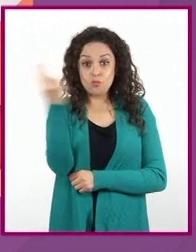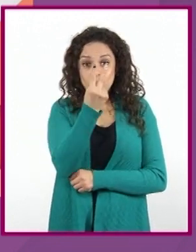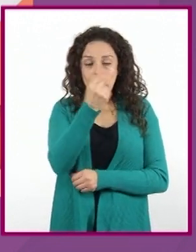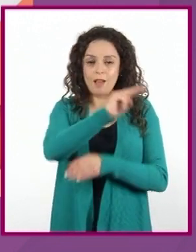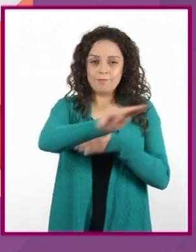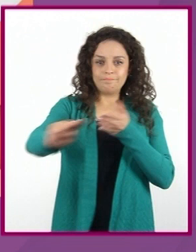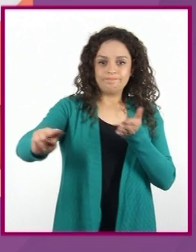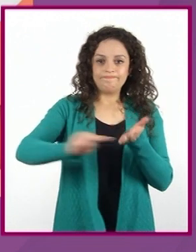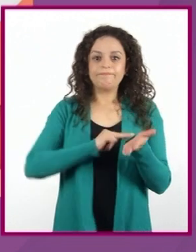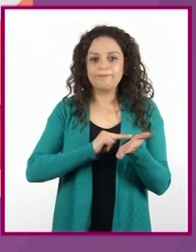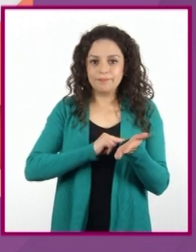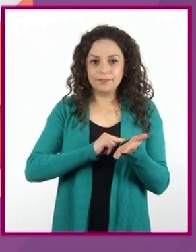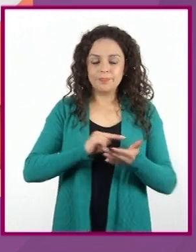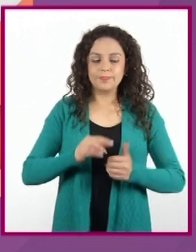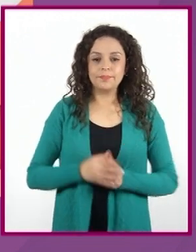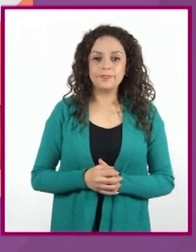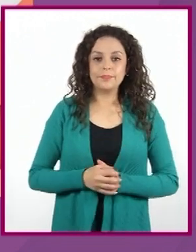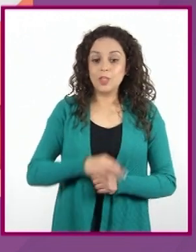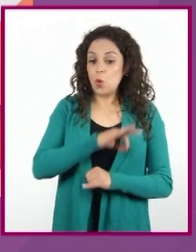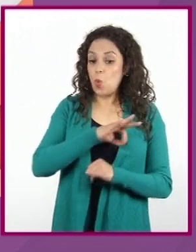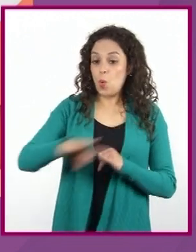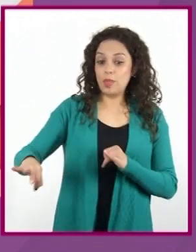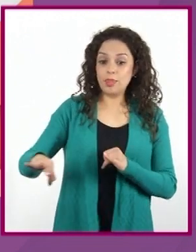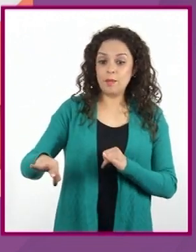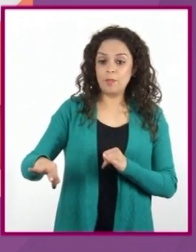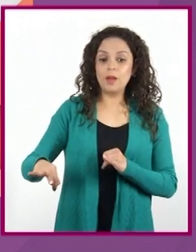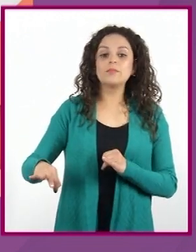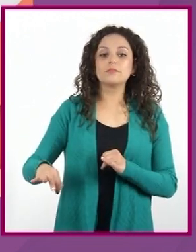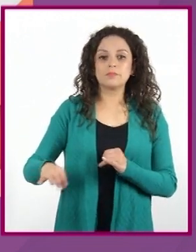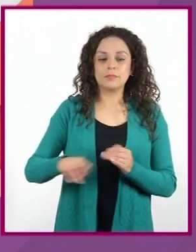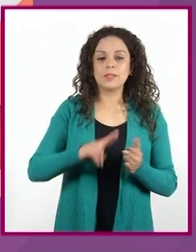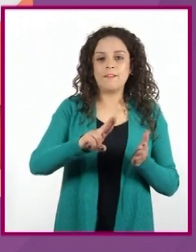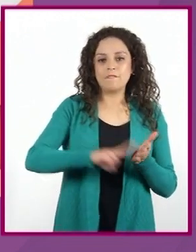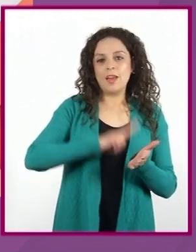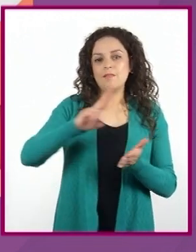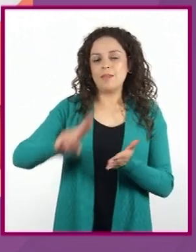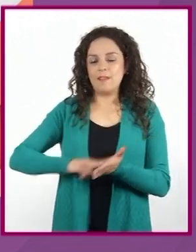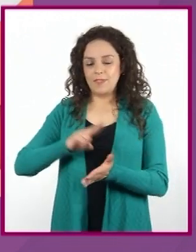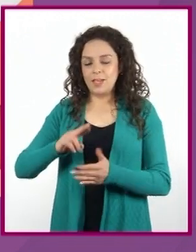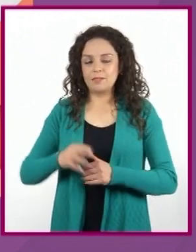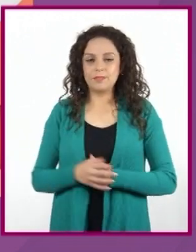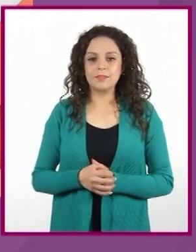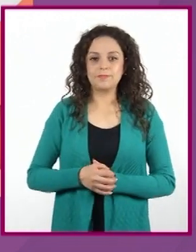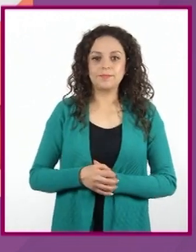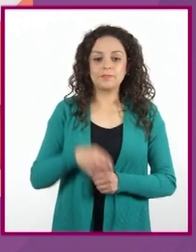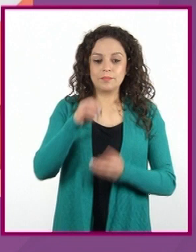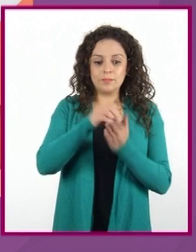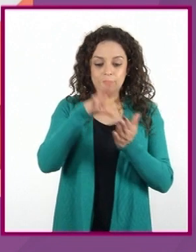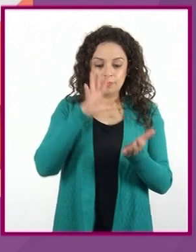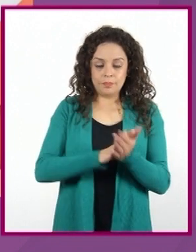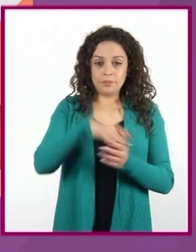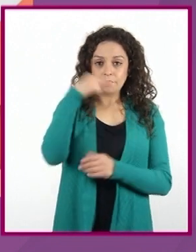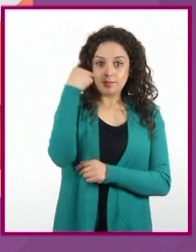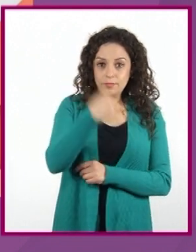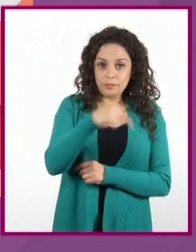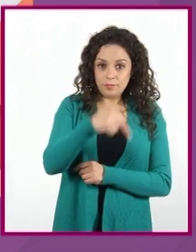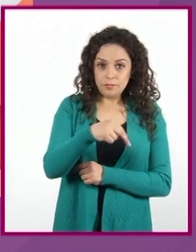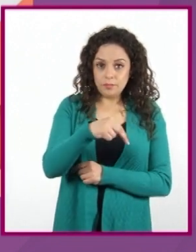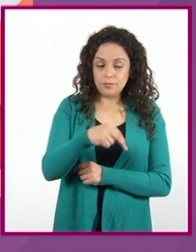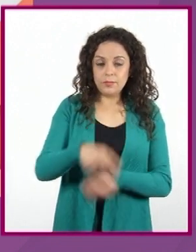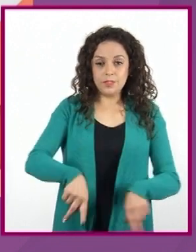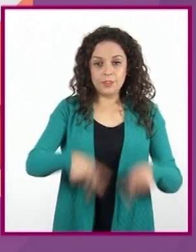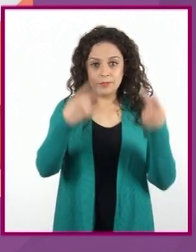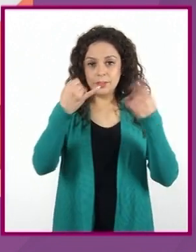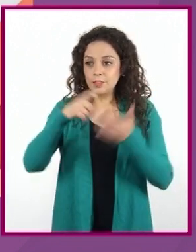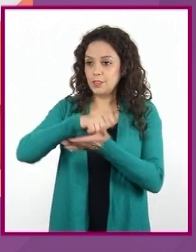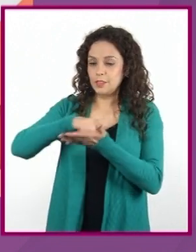presente documento. Y, finalmente, las firmas. En este apartado van los nombres del vendedor y comprador,